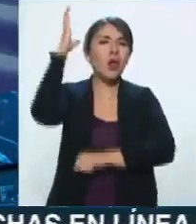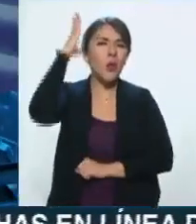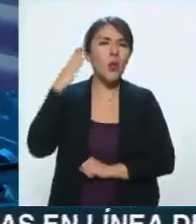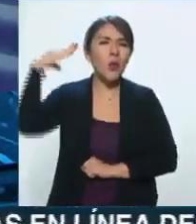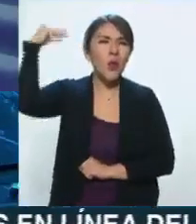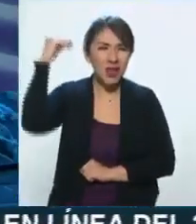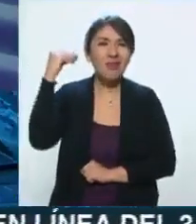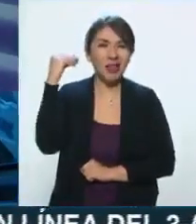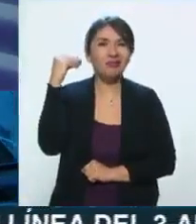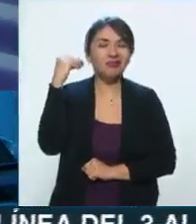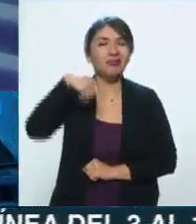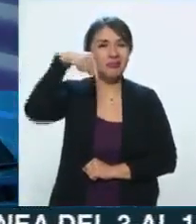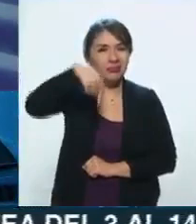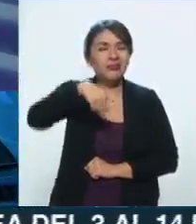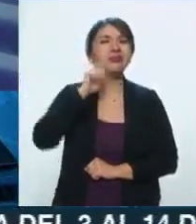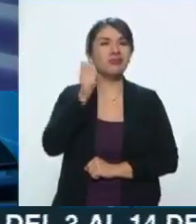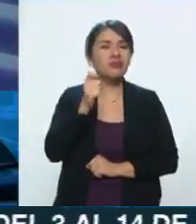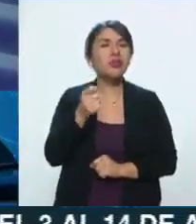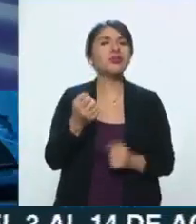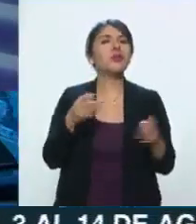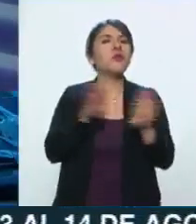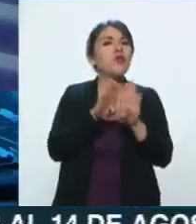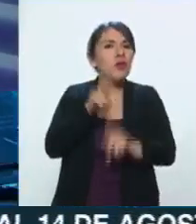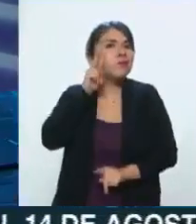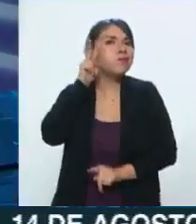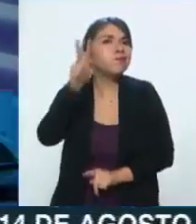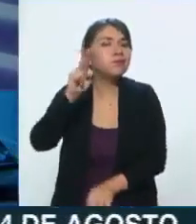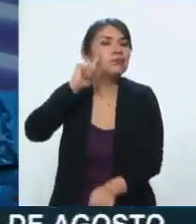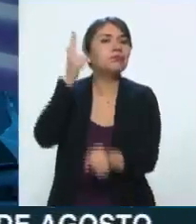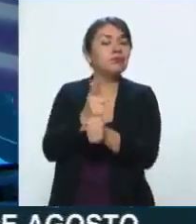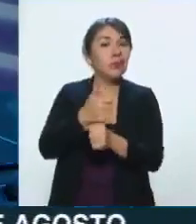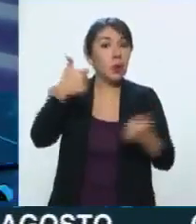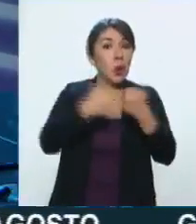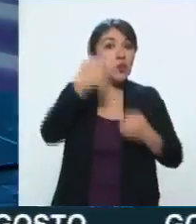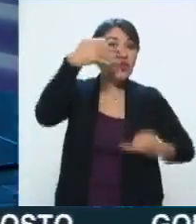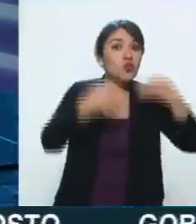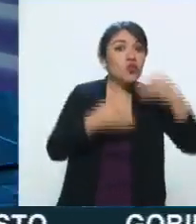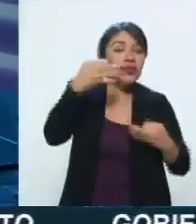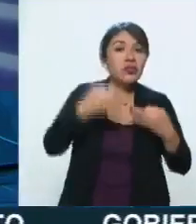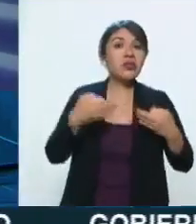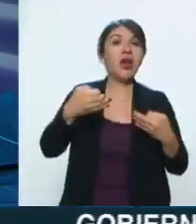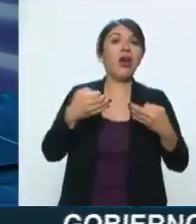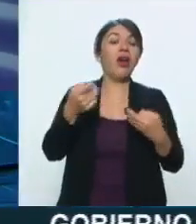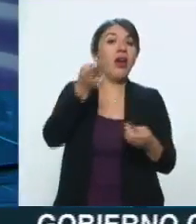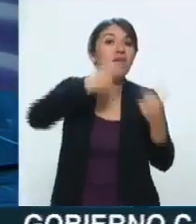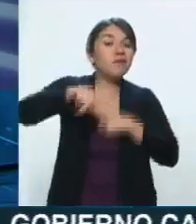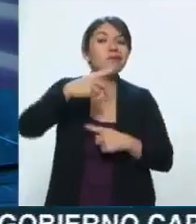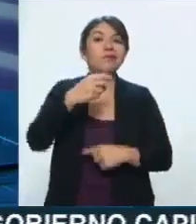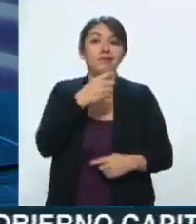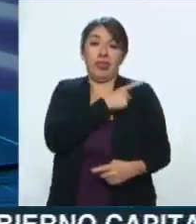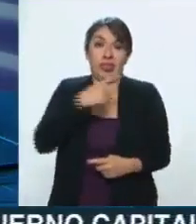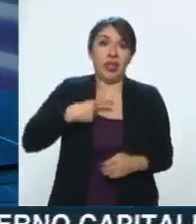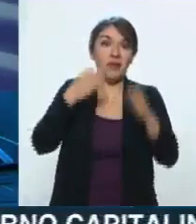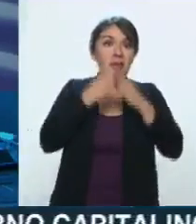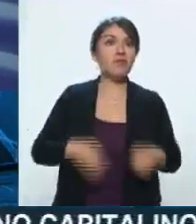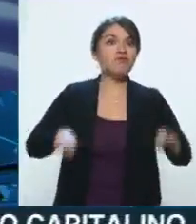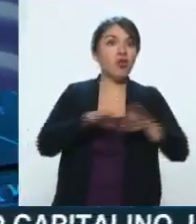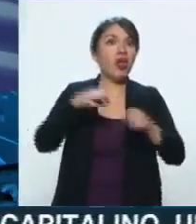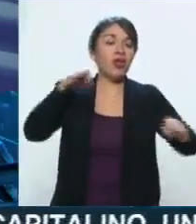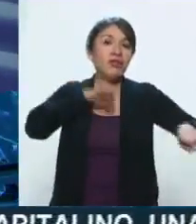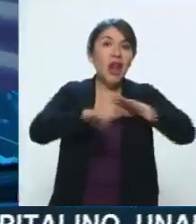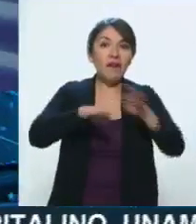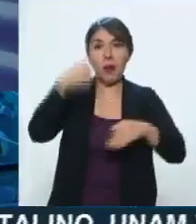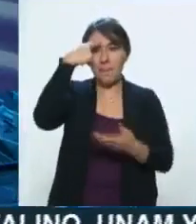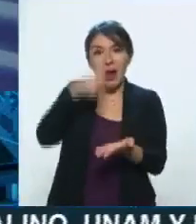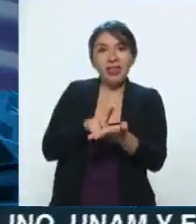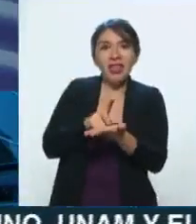Colima. Aquí pues se abre una puerta a la Procuración de Justicia, el Poder Judicial, cuya función es primordial para el Estado